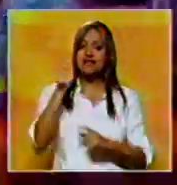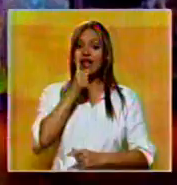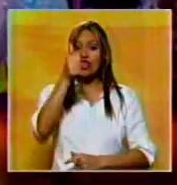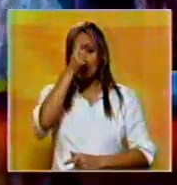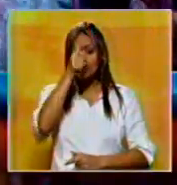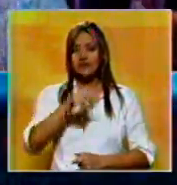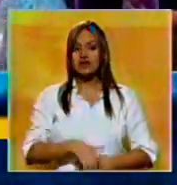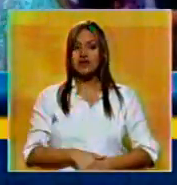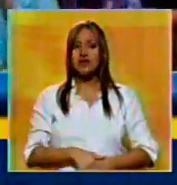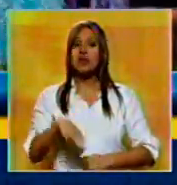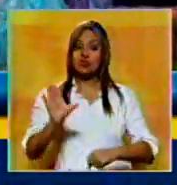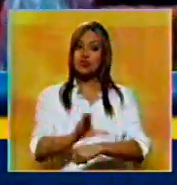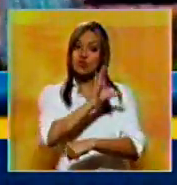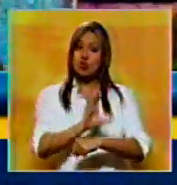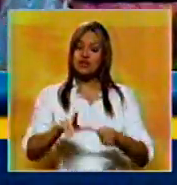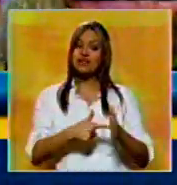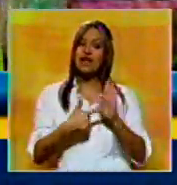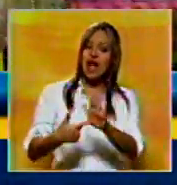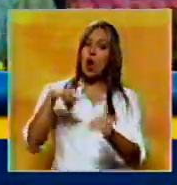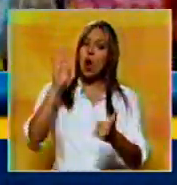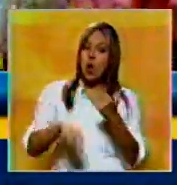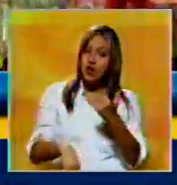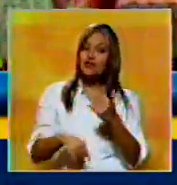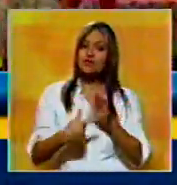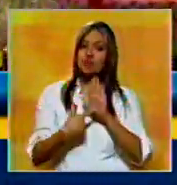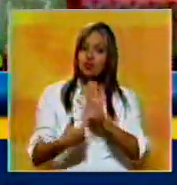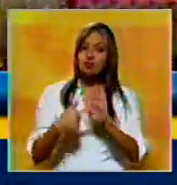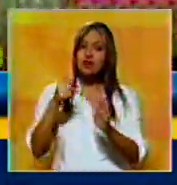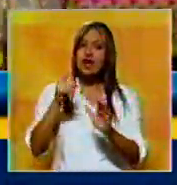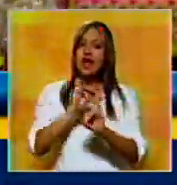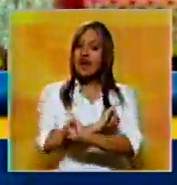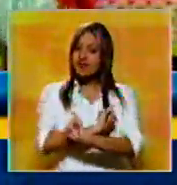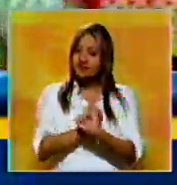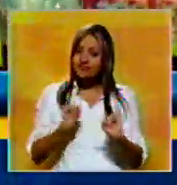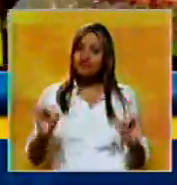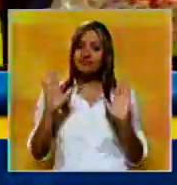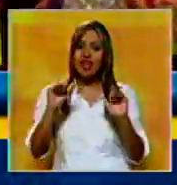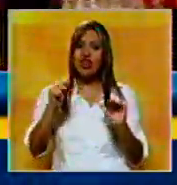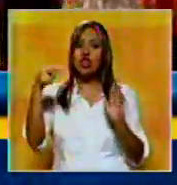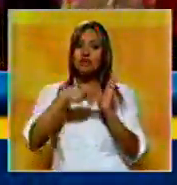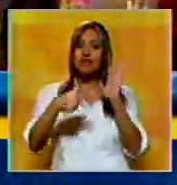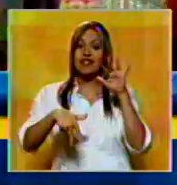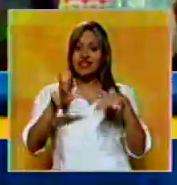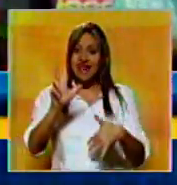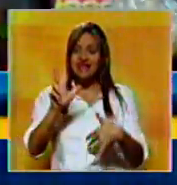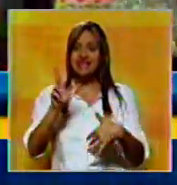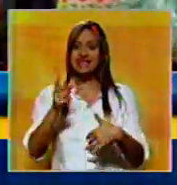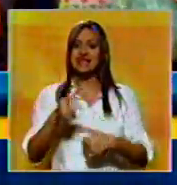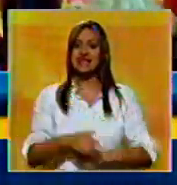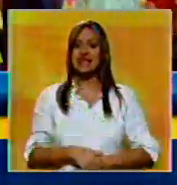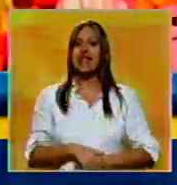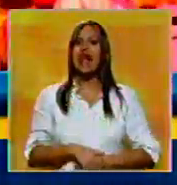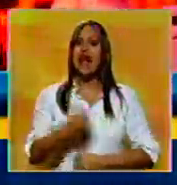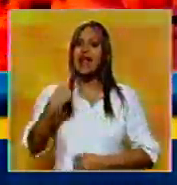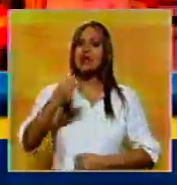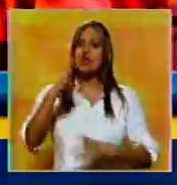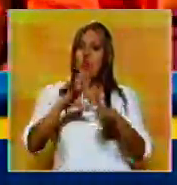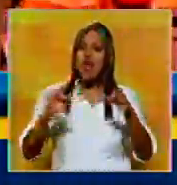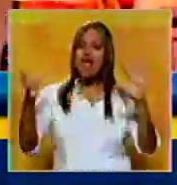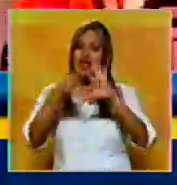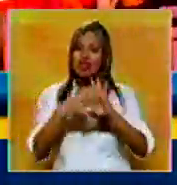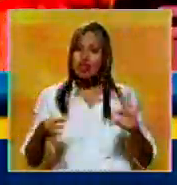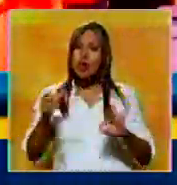semana. Este musical exhibe sus últimas funciones para despedir su temporada 2013, recreando uno de los cuentos de